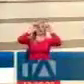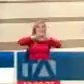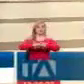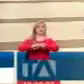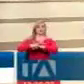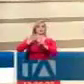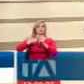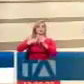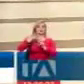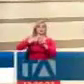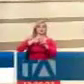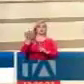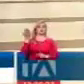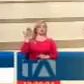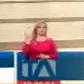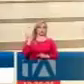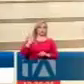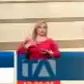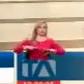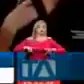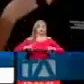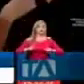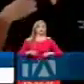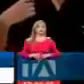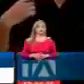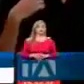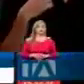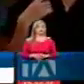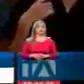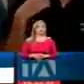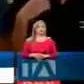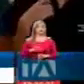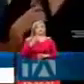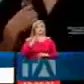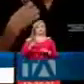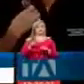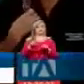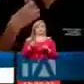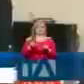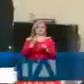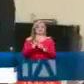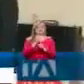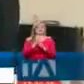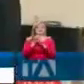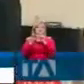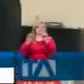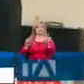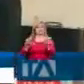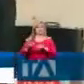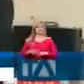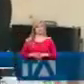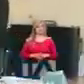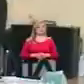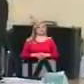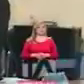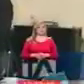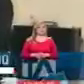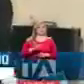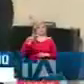inicios del mes pasado, también por los casos de corrupción. Calahorrano insiste se le permita hacer teletrabajo. Mientras que Francisco Javier